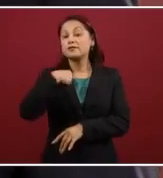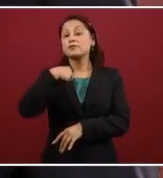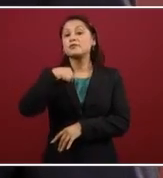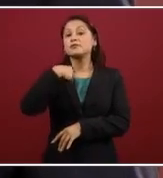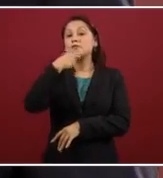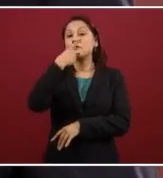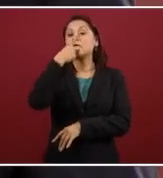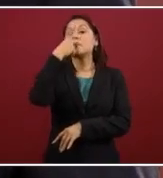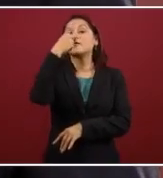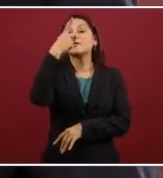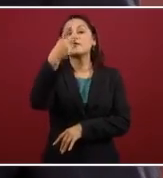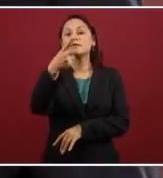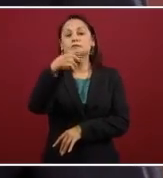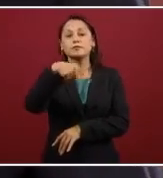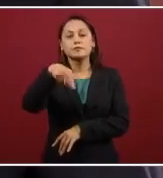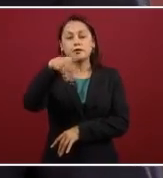mover